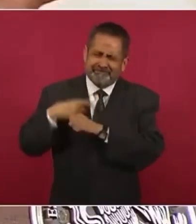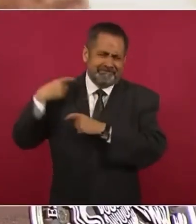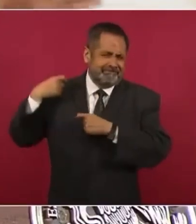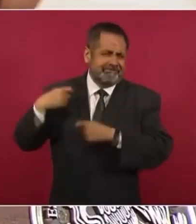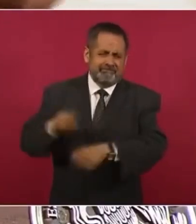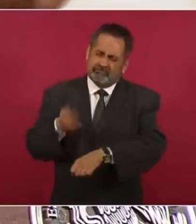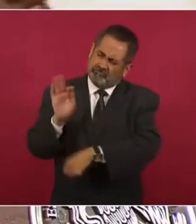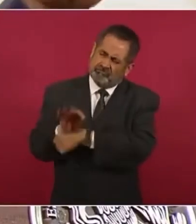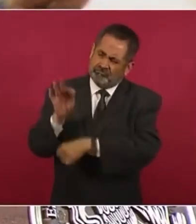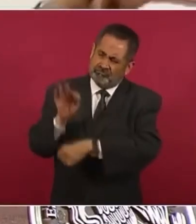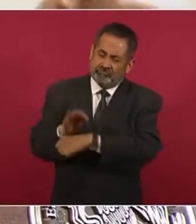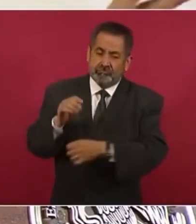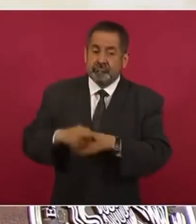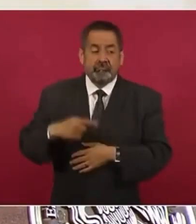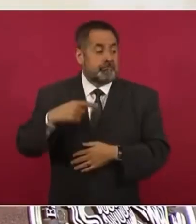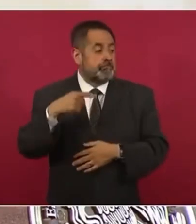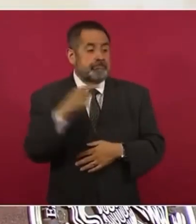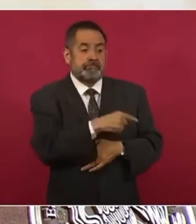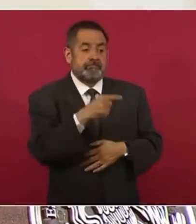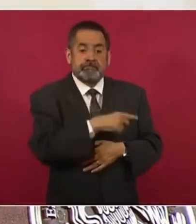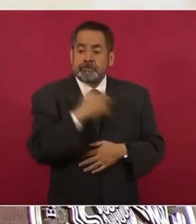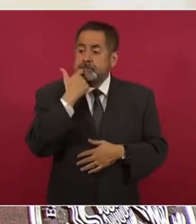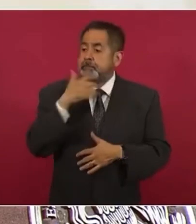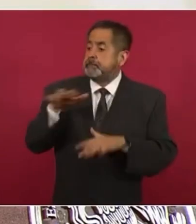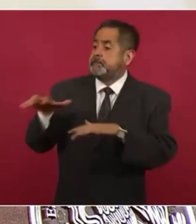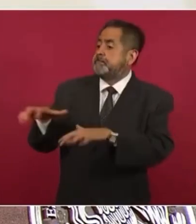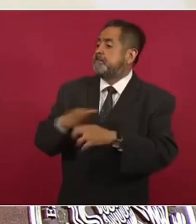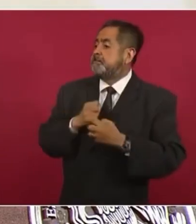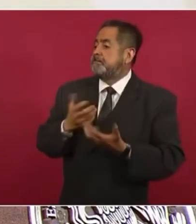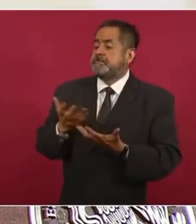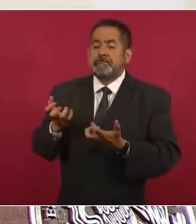porque eso es lo que más ambicionan